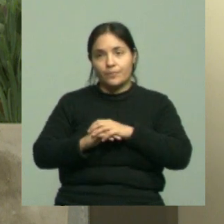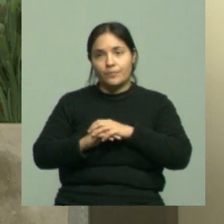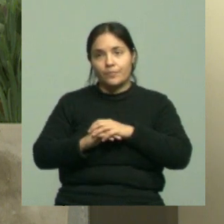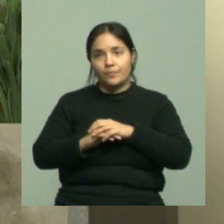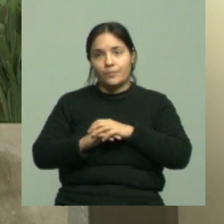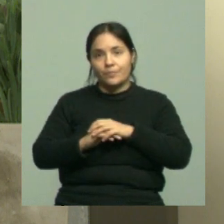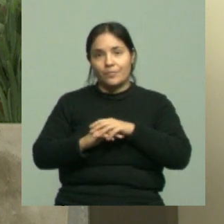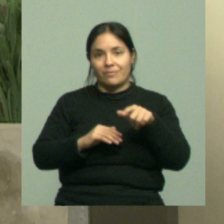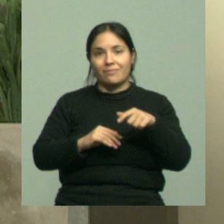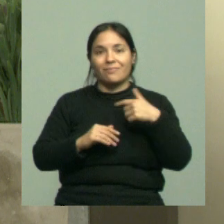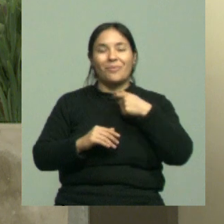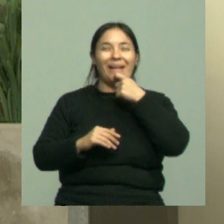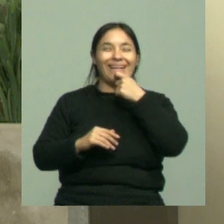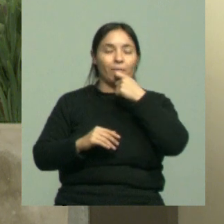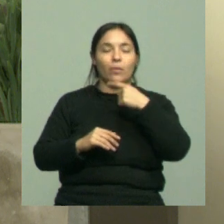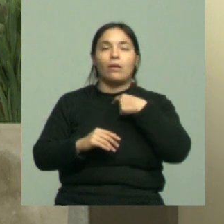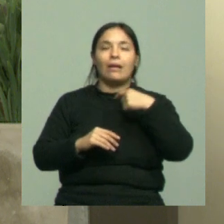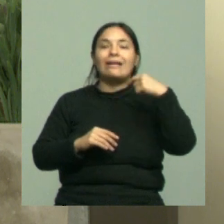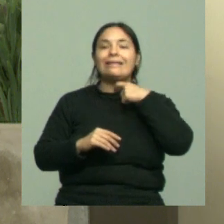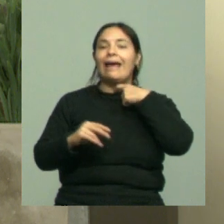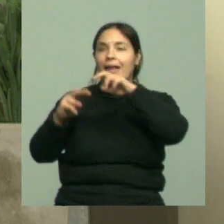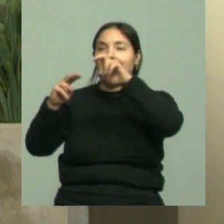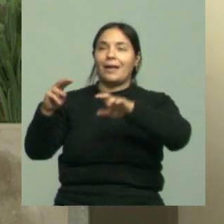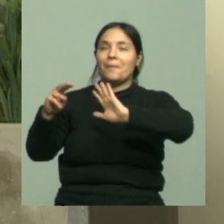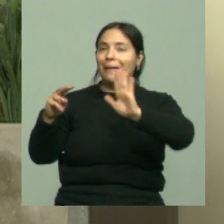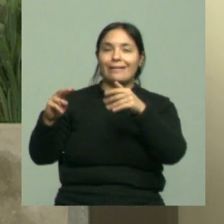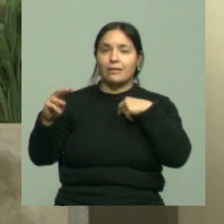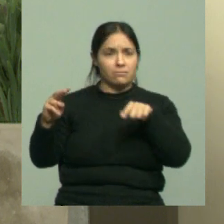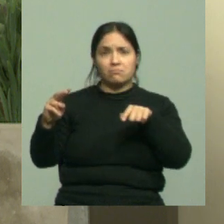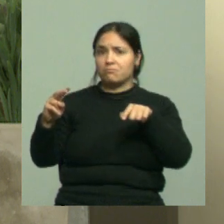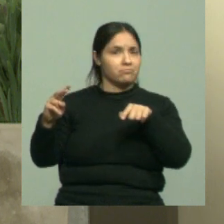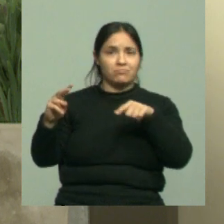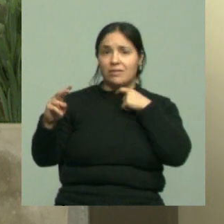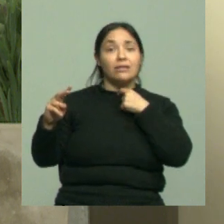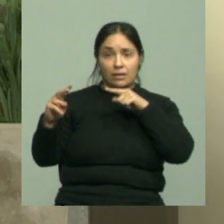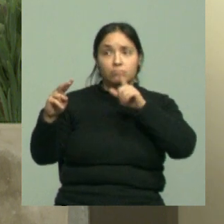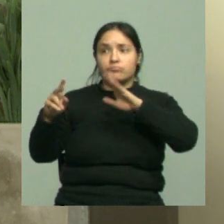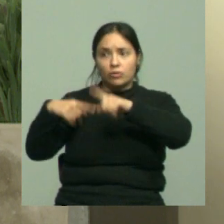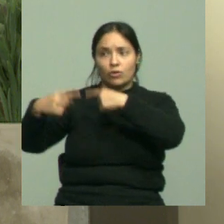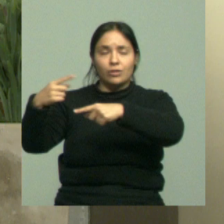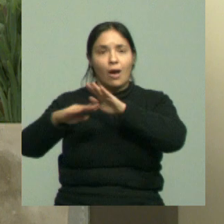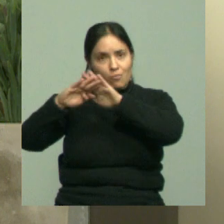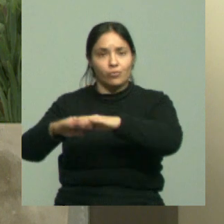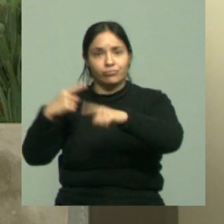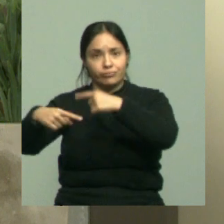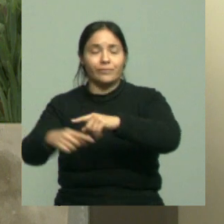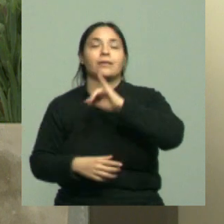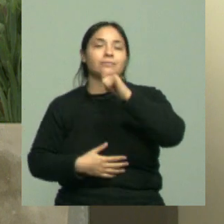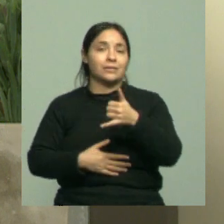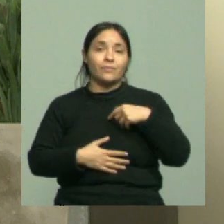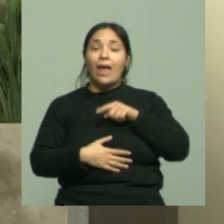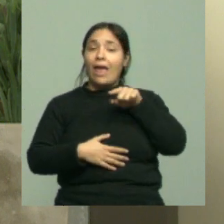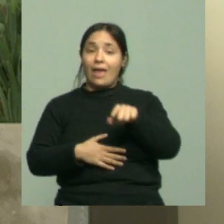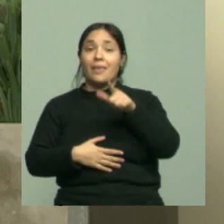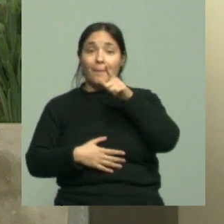con intención de que su marido se baje de esta candidatura. Entiende que lo va a seguir apoyando hasta el final. De hecho, a ella se la puede